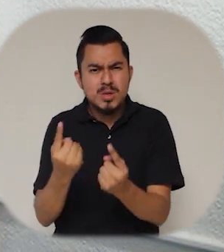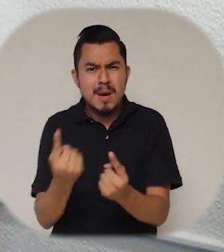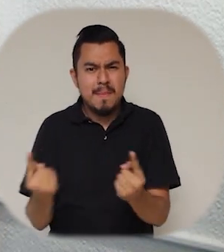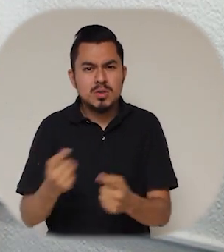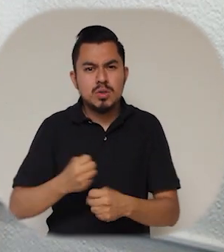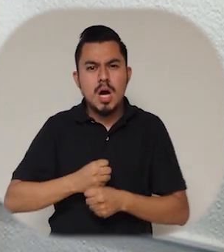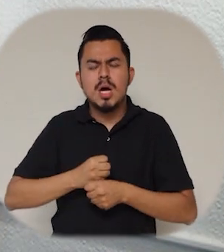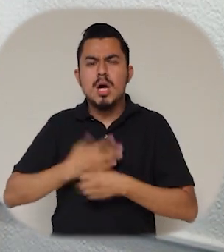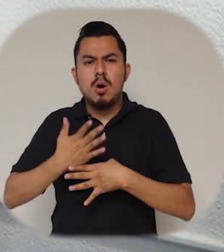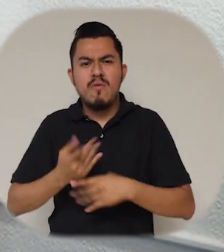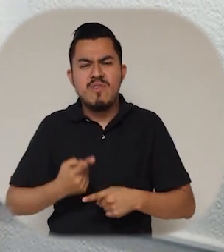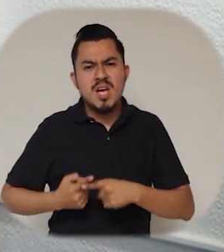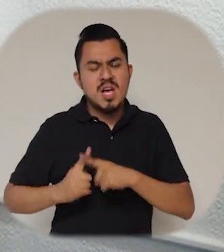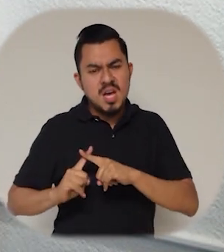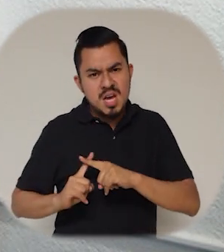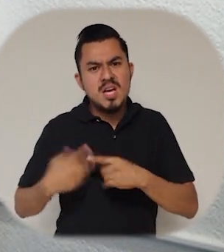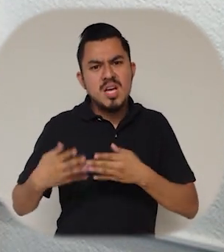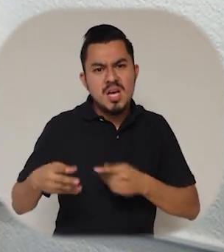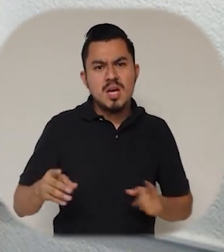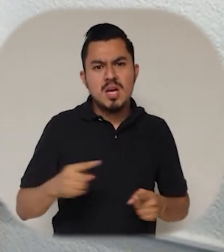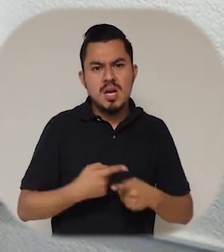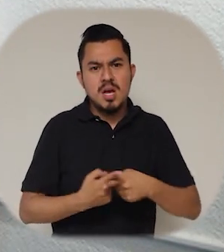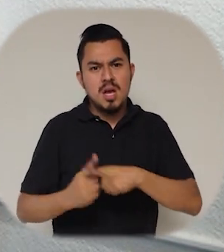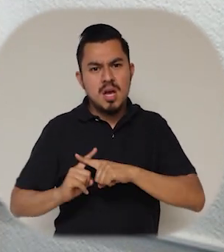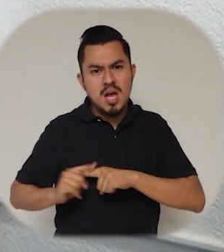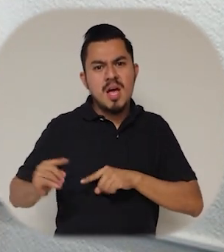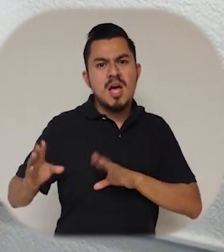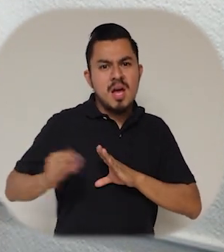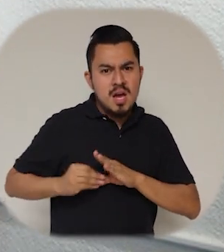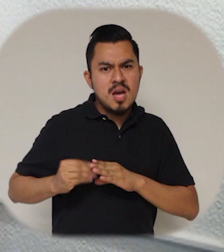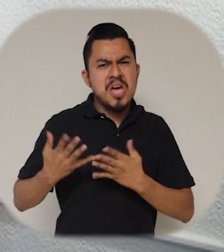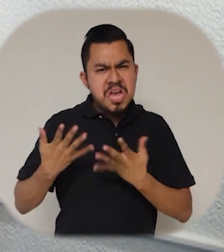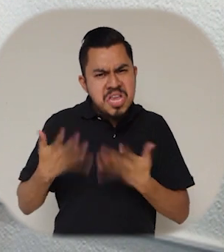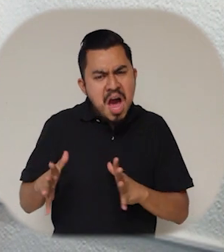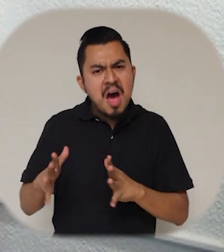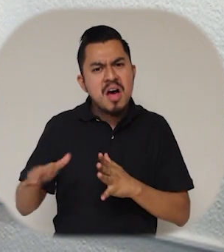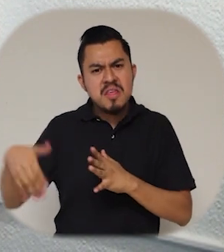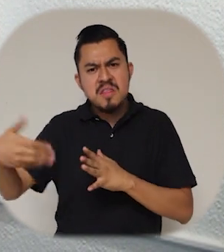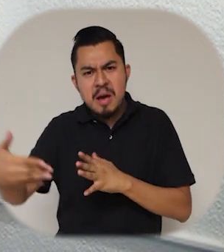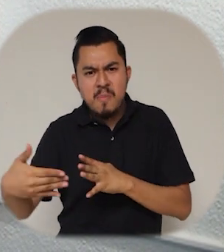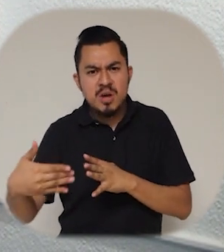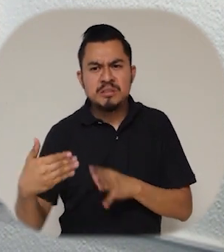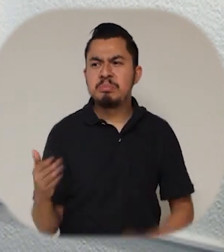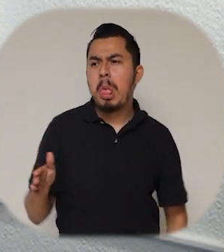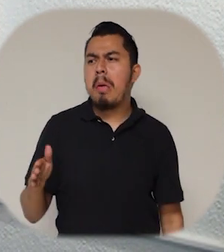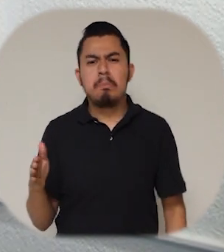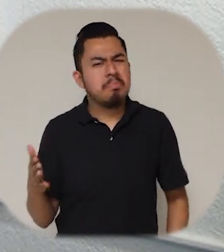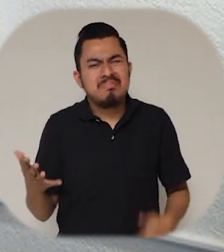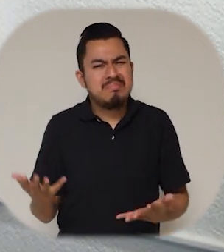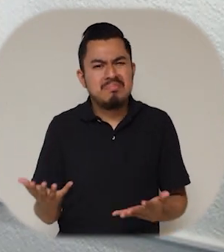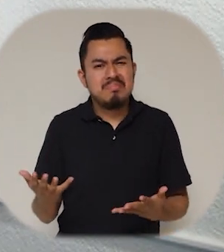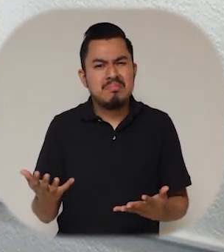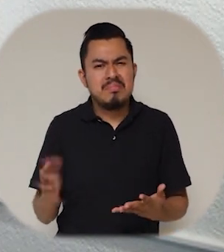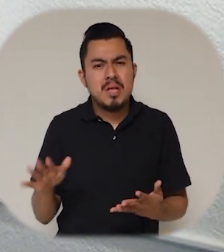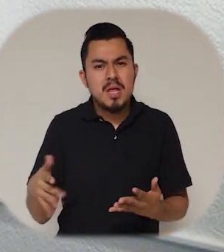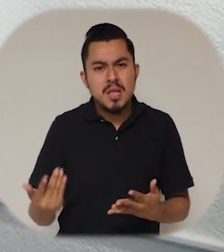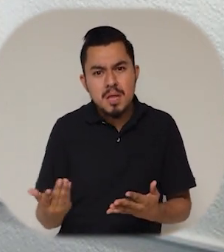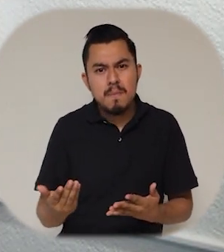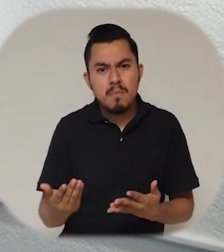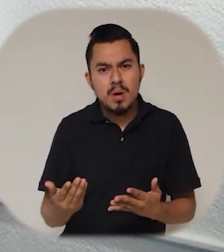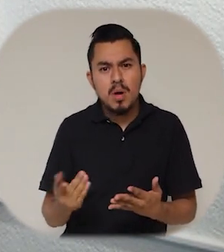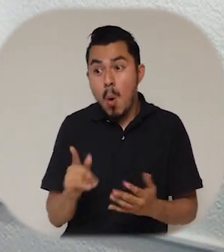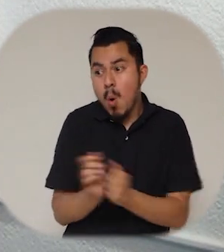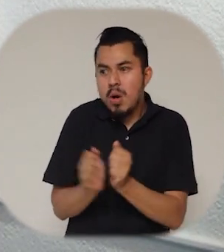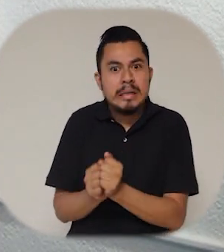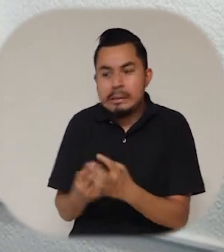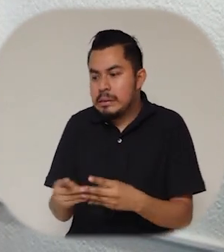de decirlo así, ellos simplemente lo utilizan para poder taparse o para resolver un problema, ya sea un problema